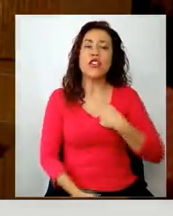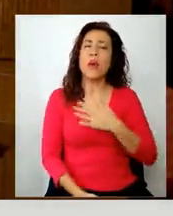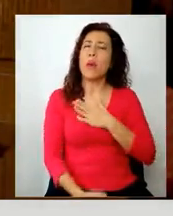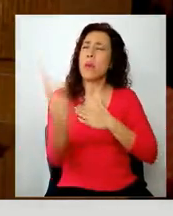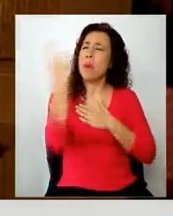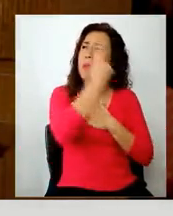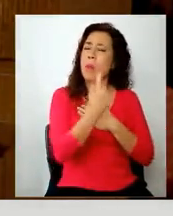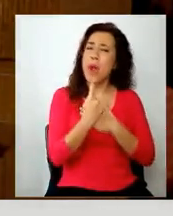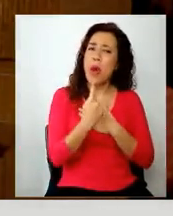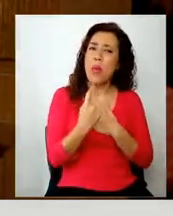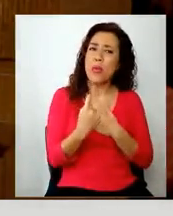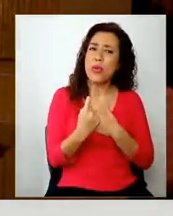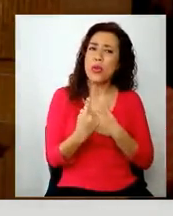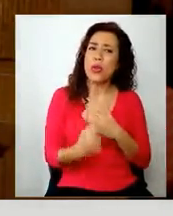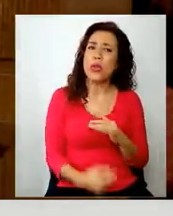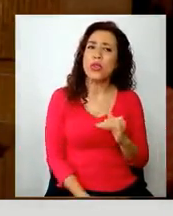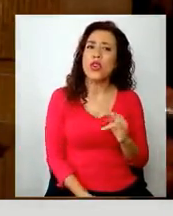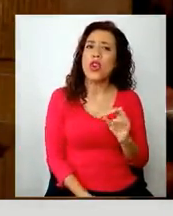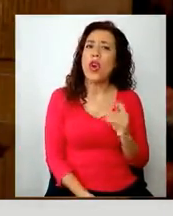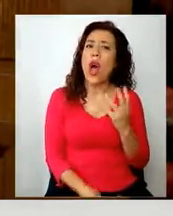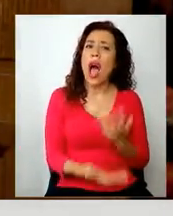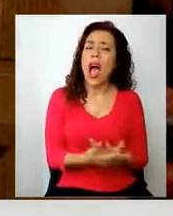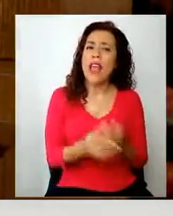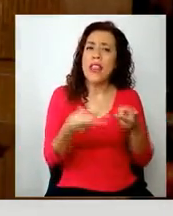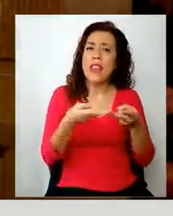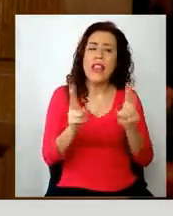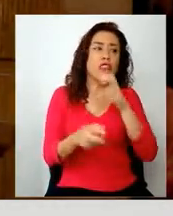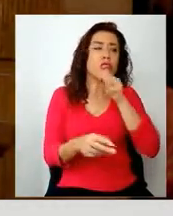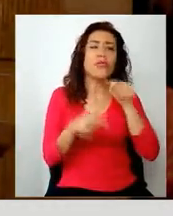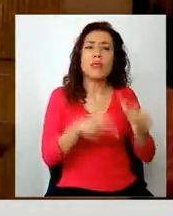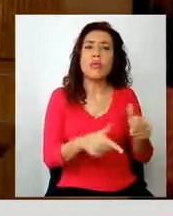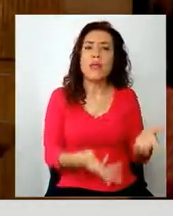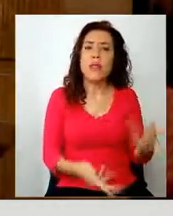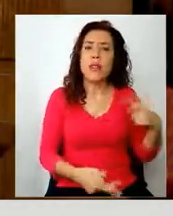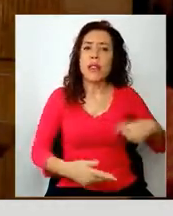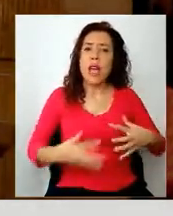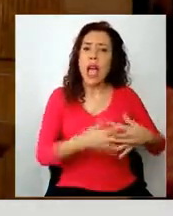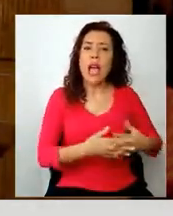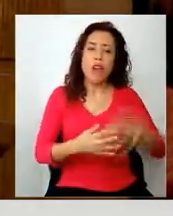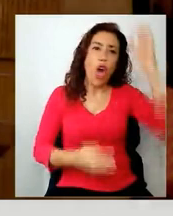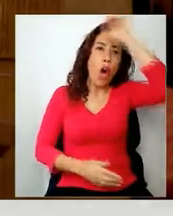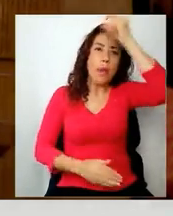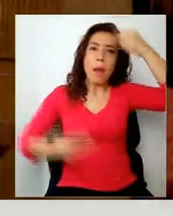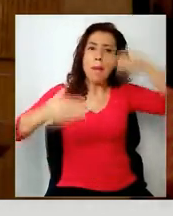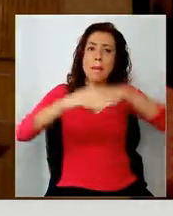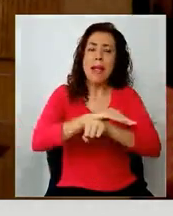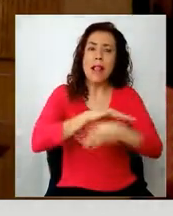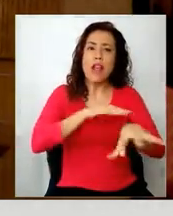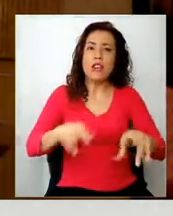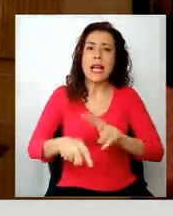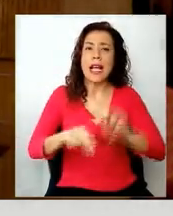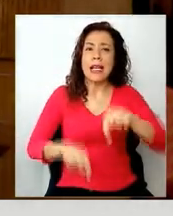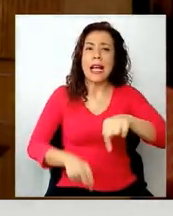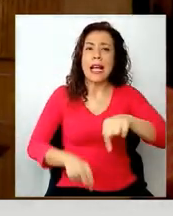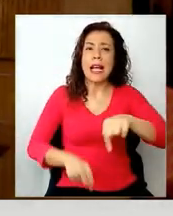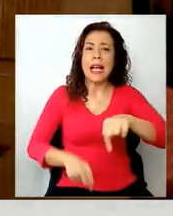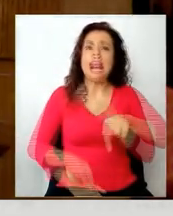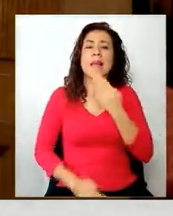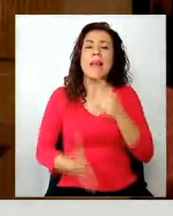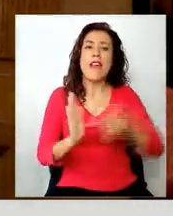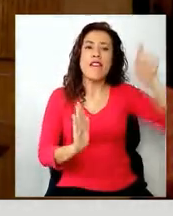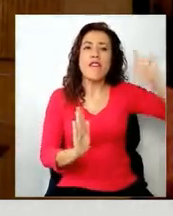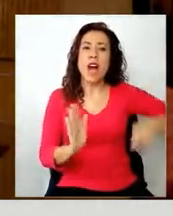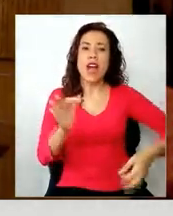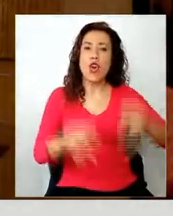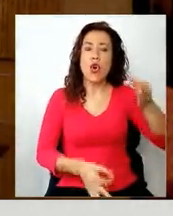hay alguna especie de derecho o privilegio de Estados Unidos para opinar respecto de lo que ocurre en chile y en particular respecto de la asistencia judiciales y